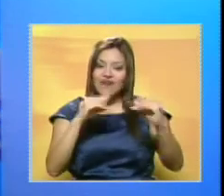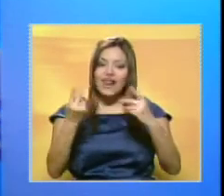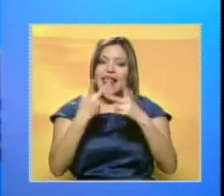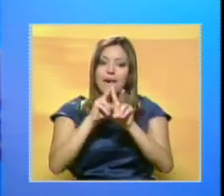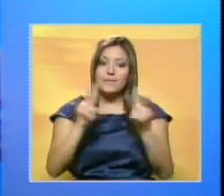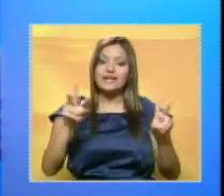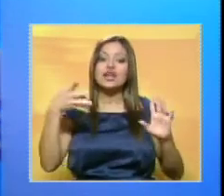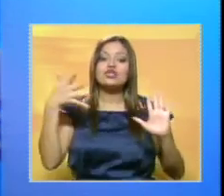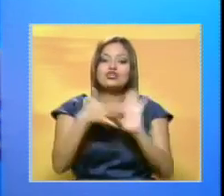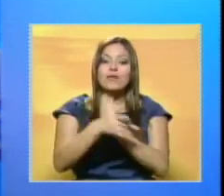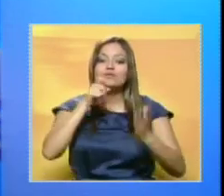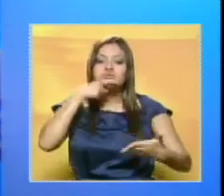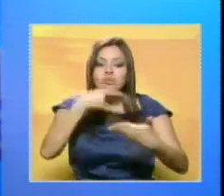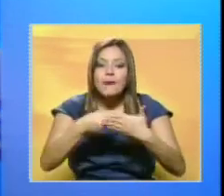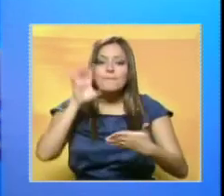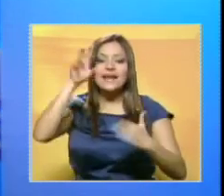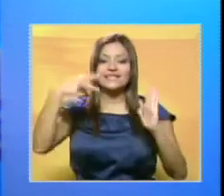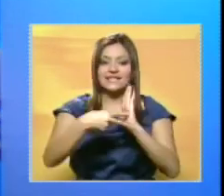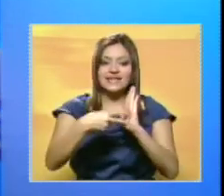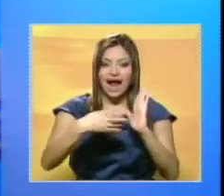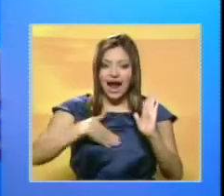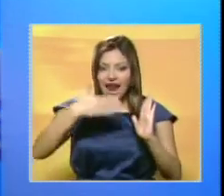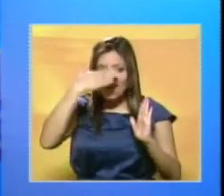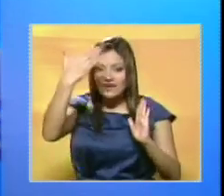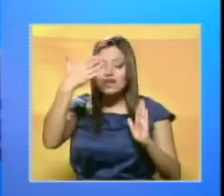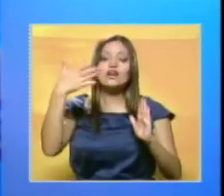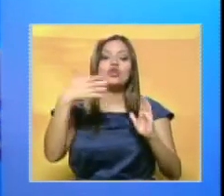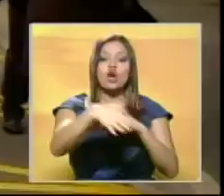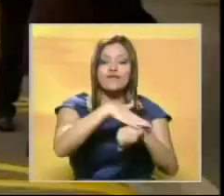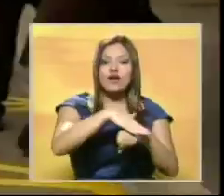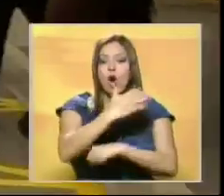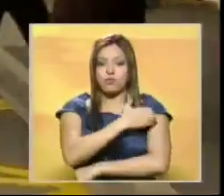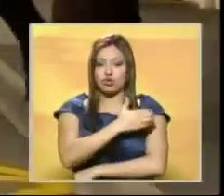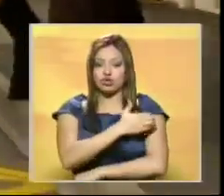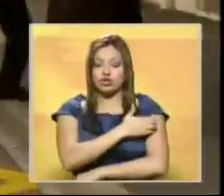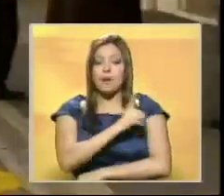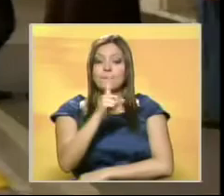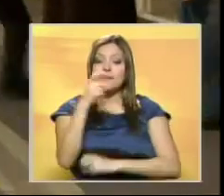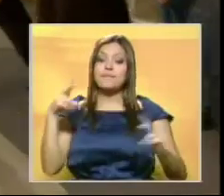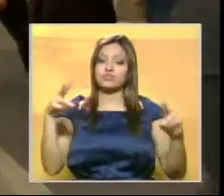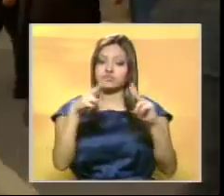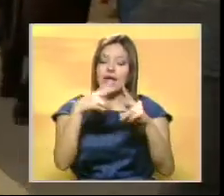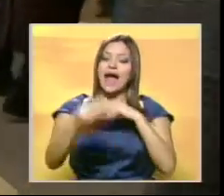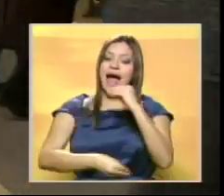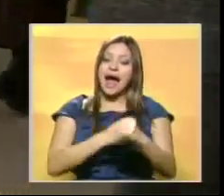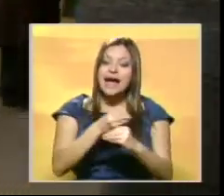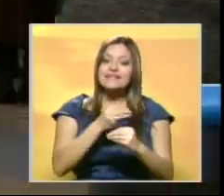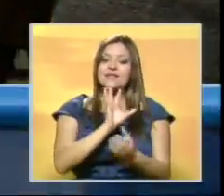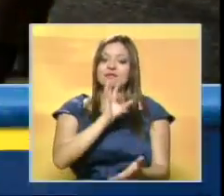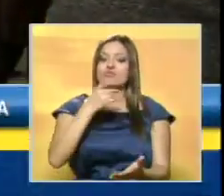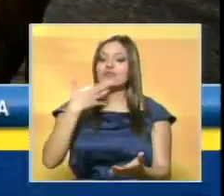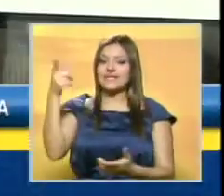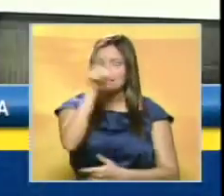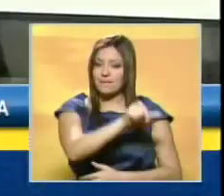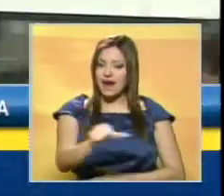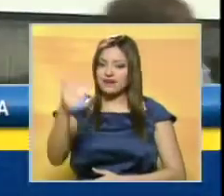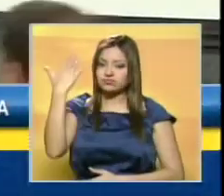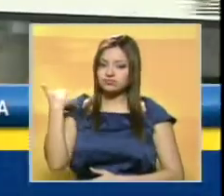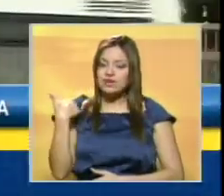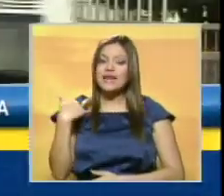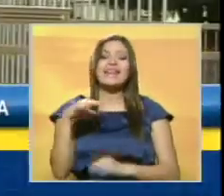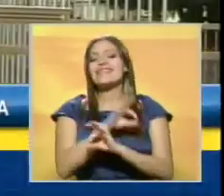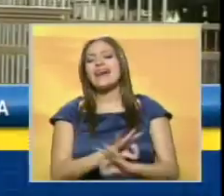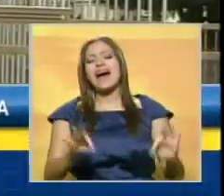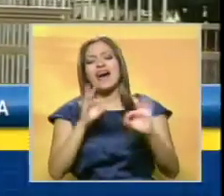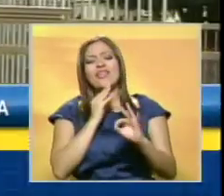sobre Siria, que reunirá a la delegación de gobierno y la oposición. Durante el primer encuentro realizado en Ginebra hace una semana, no se